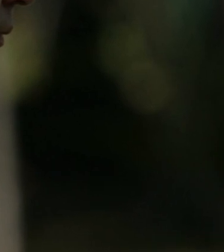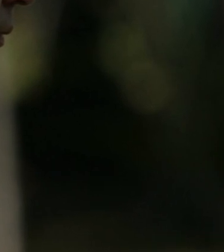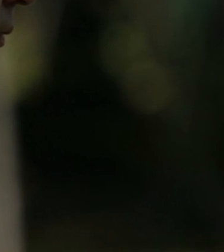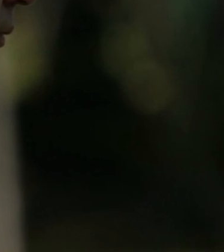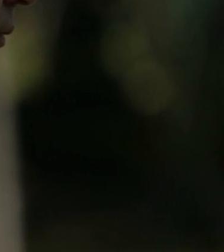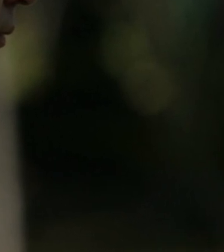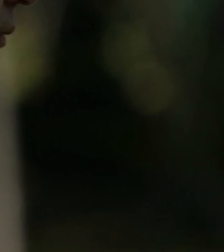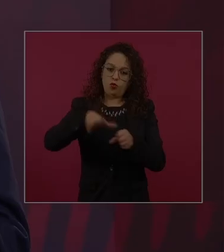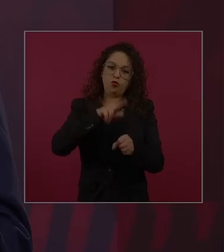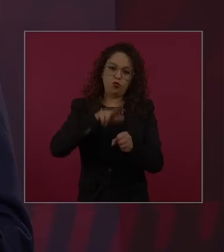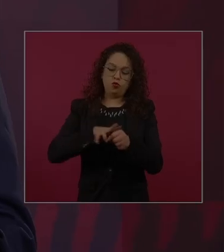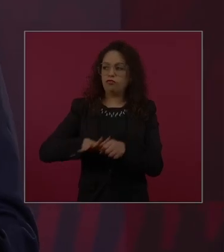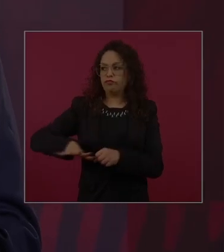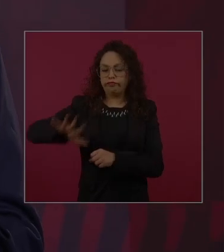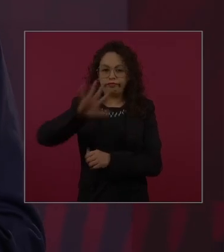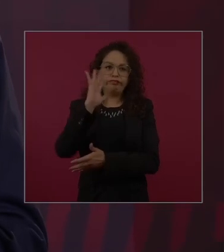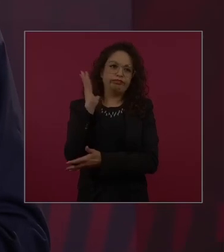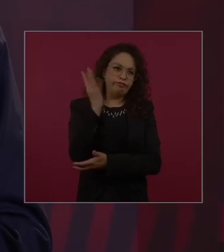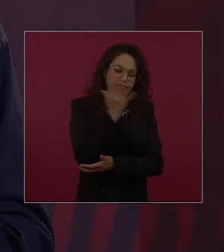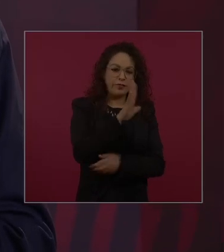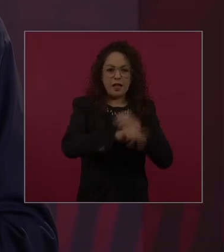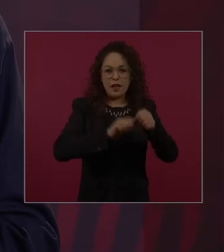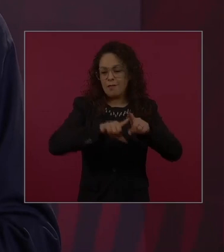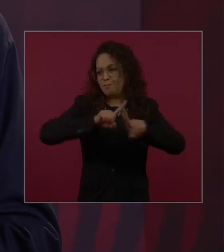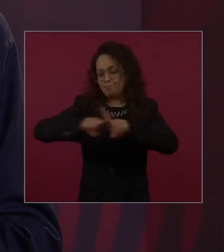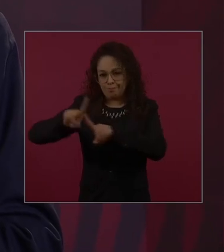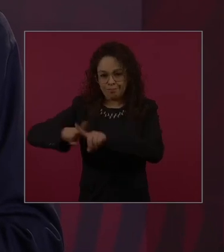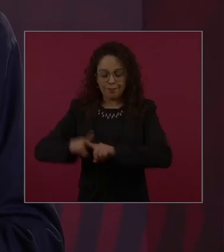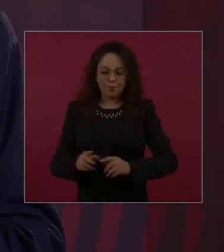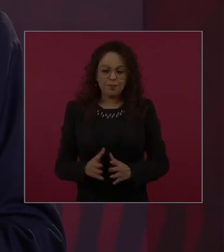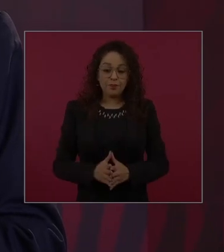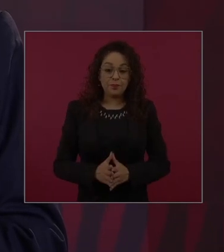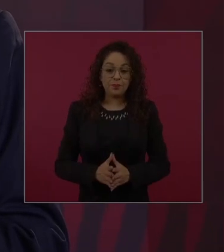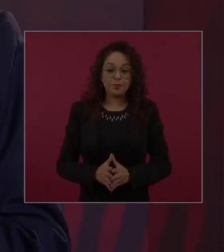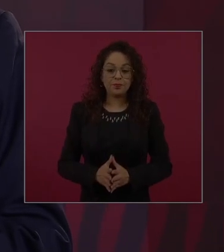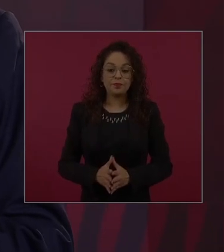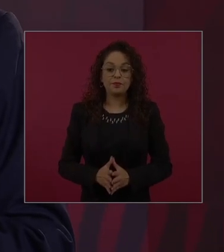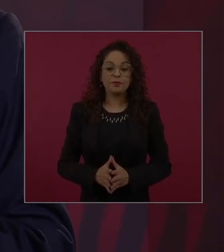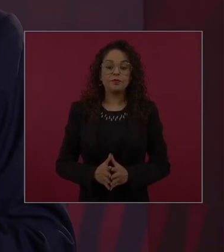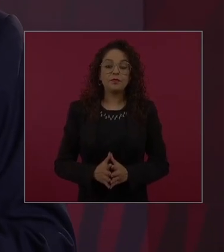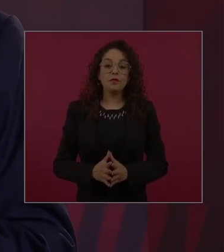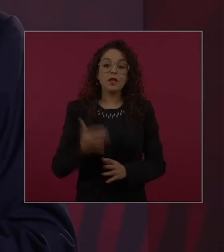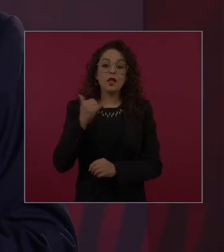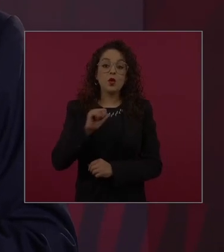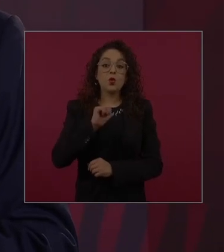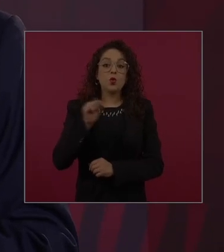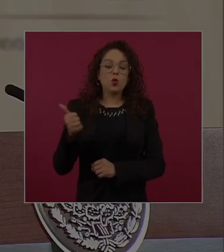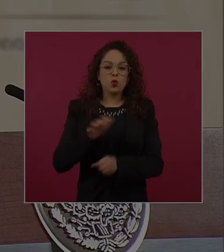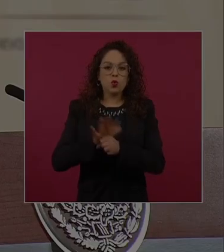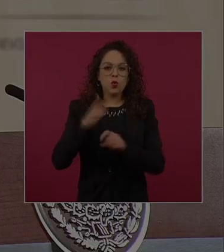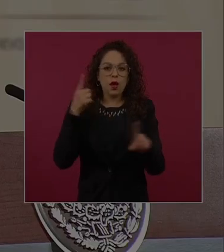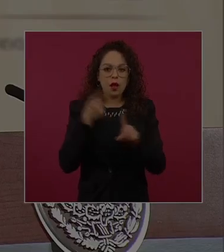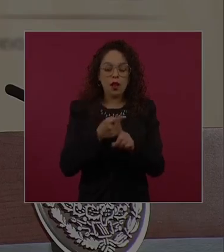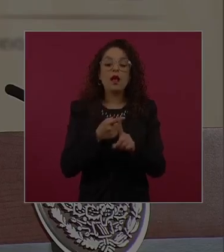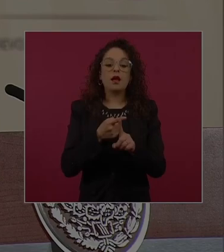y contratos amañados. ¿Qué esperaban los adversarios de nuestro mandatario? ¿Un títere? ¿Un cómplice? ¿O